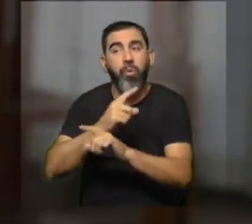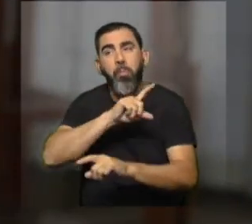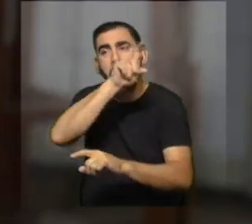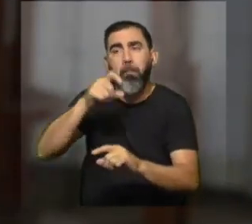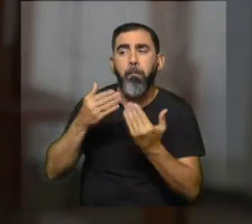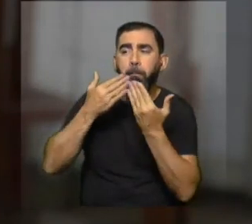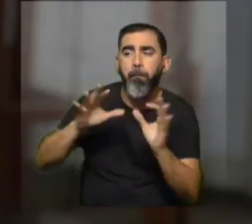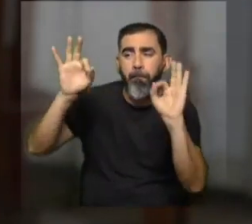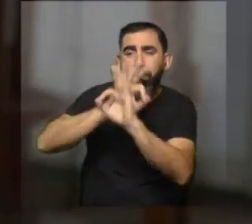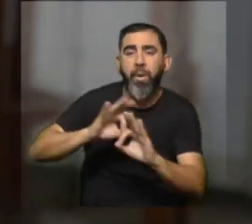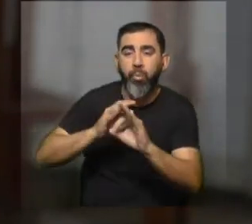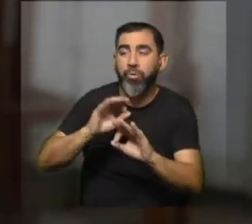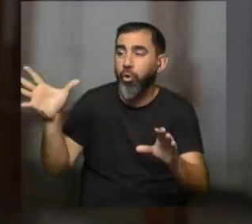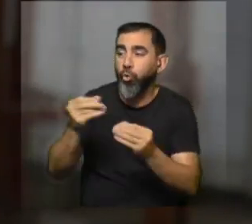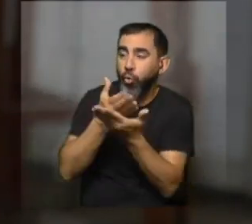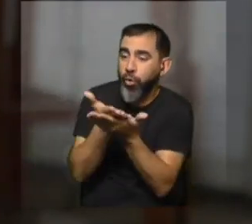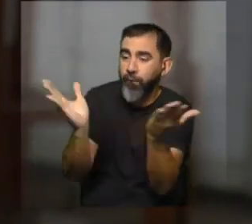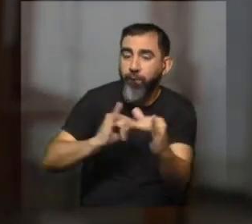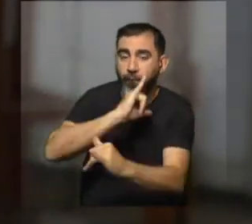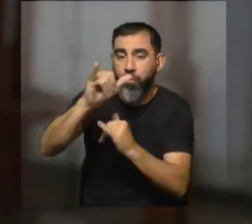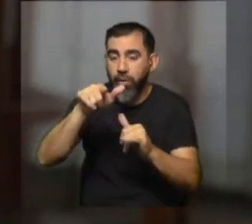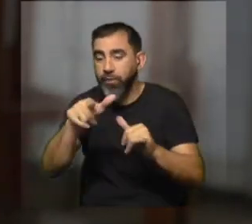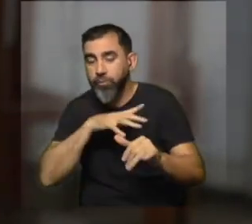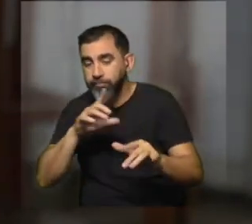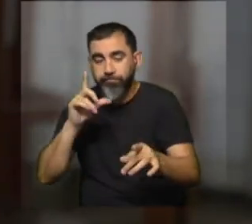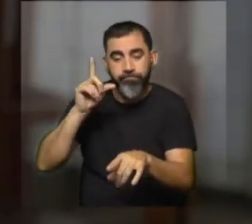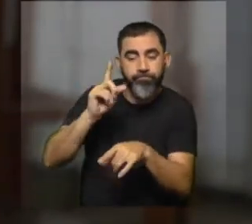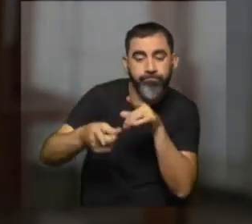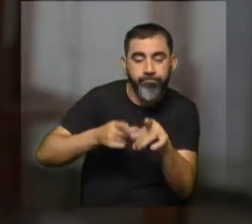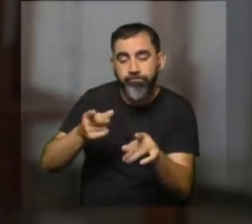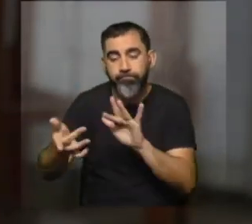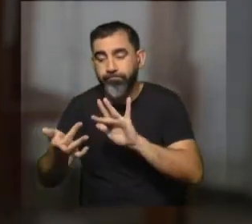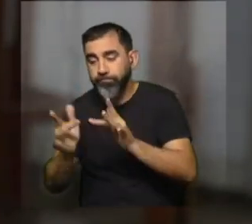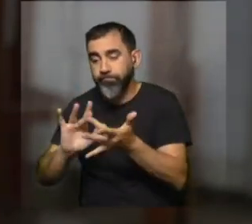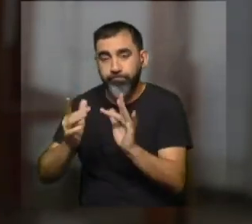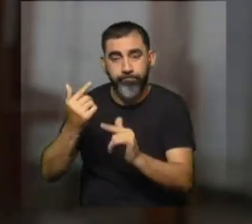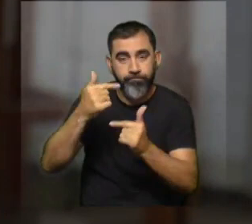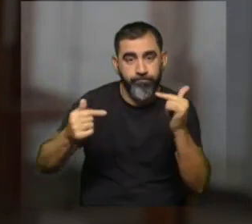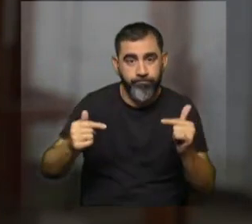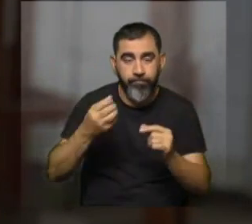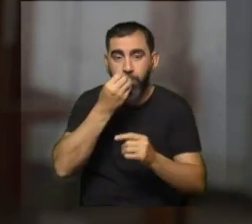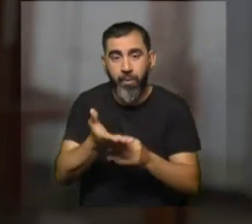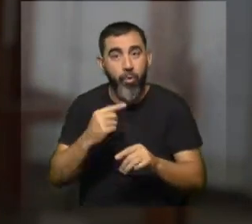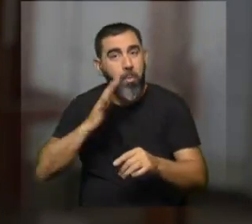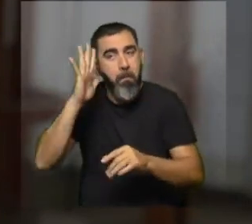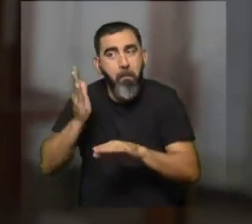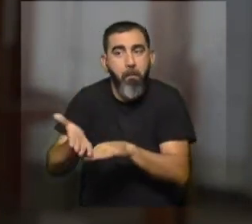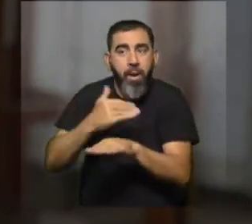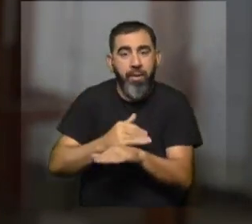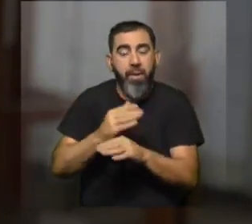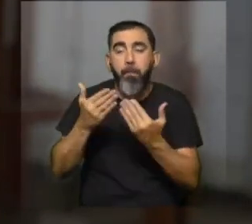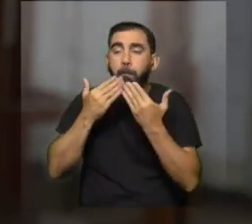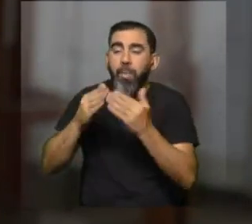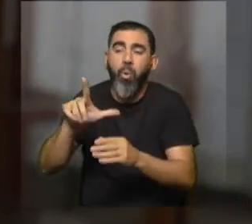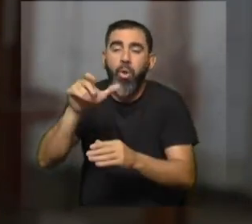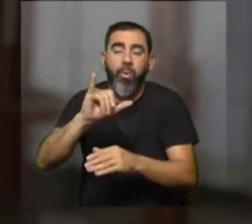preguntar. Te aparece toda la información junta y vos ahí podés determinar interacciones que no te esperabas. Las preguntas más